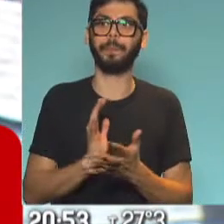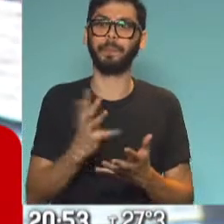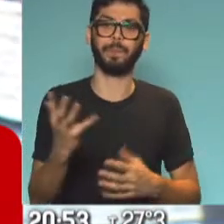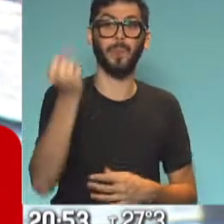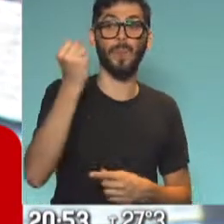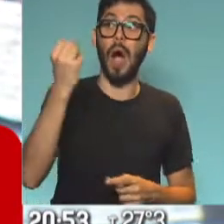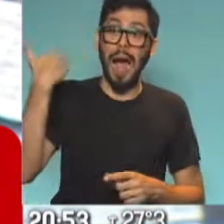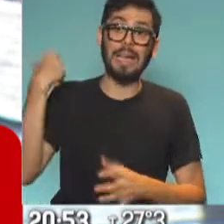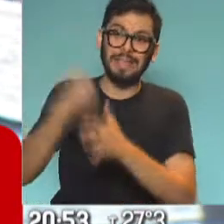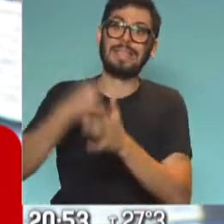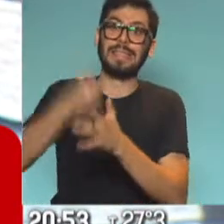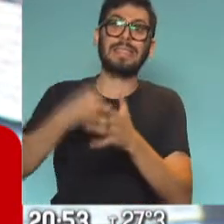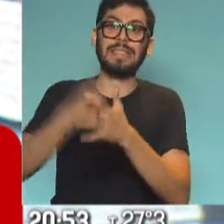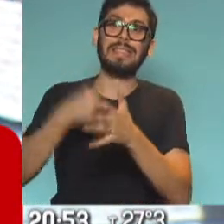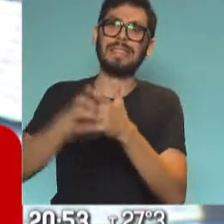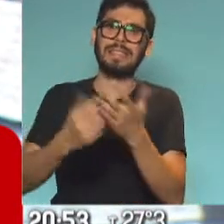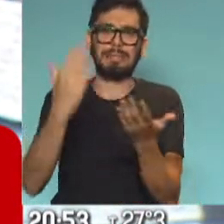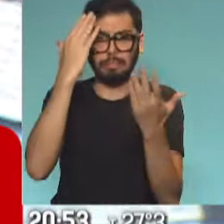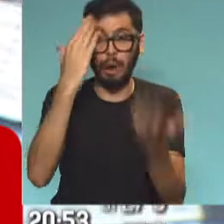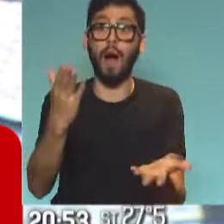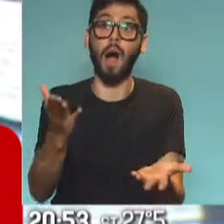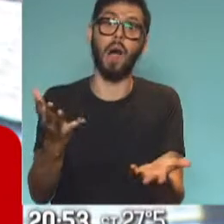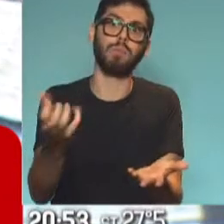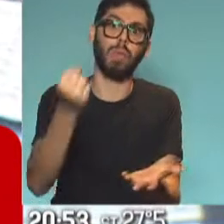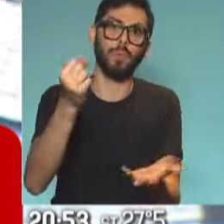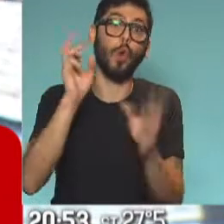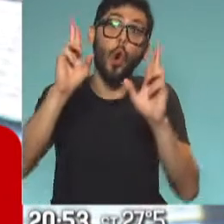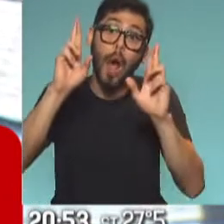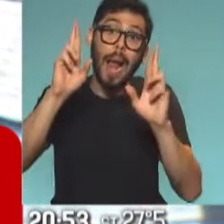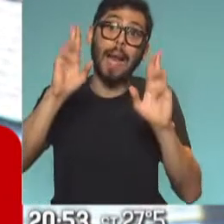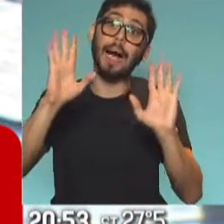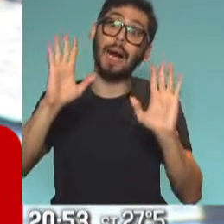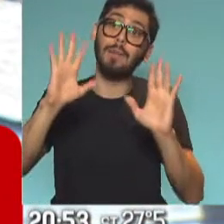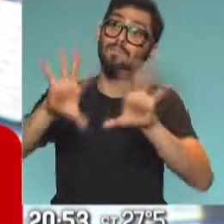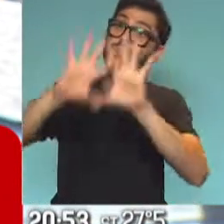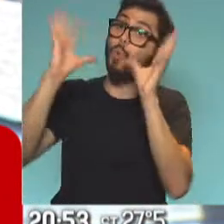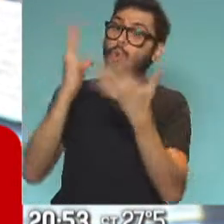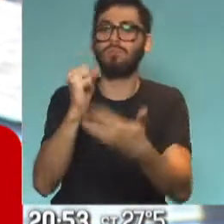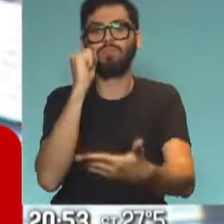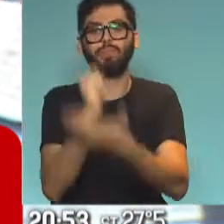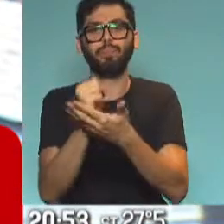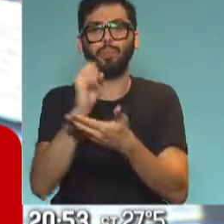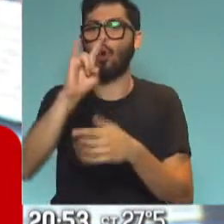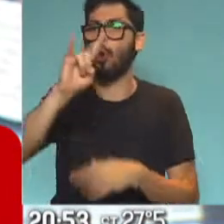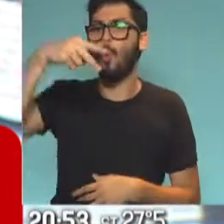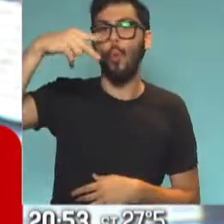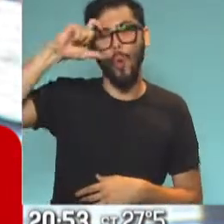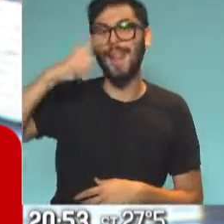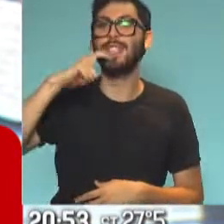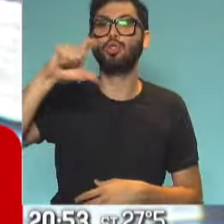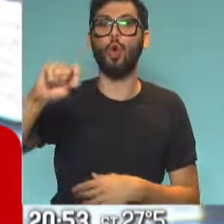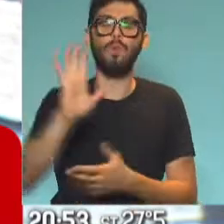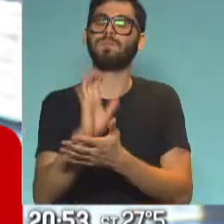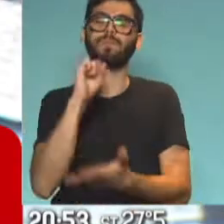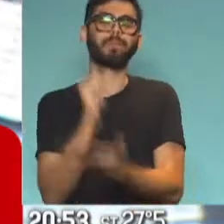venimos haciendo y que, bueno, pretendemos que algún día también se declare Patrimonio Mundial por la UNESCO para que tenga